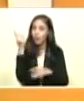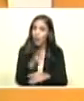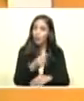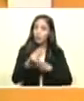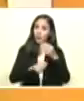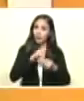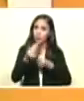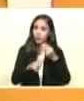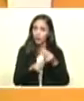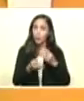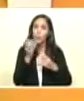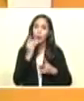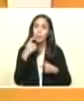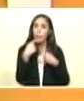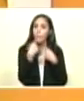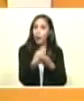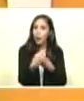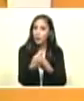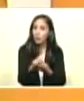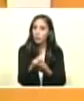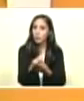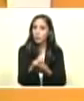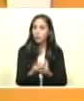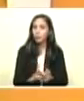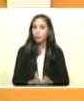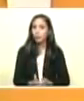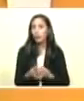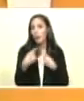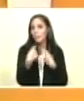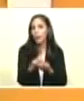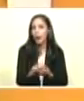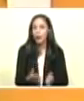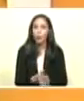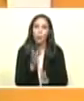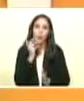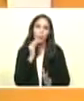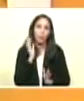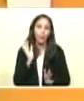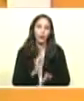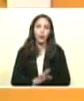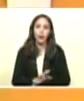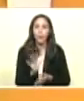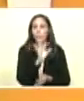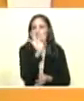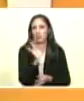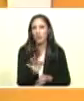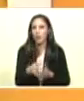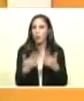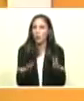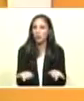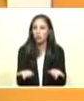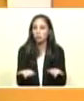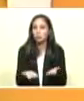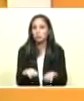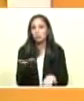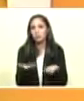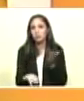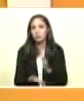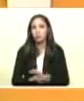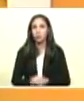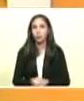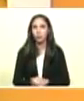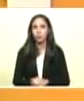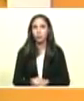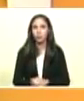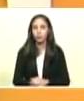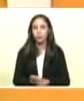sus transacciones comerciales de compra-venta en un porcentaje de sus productos y suministros a